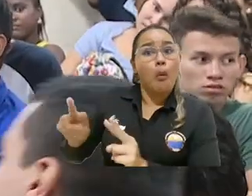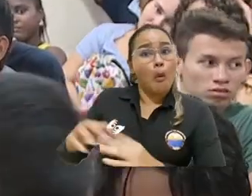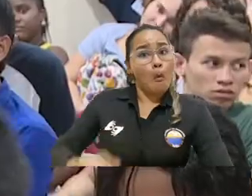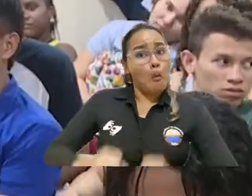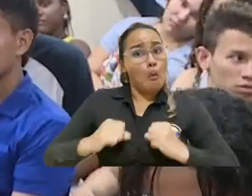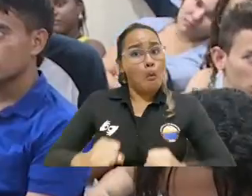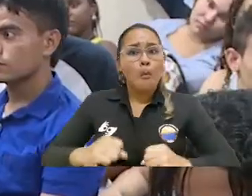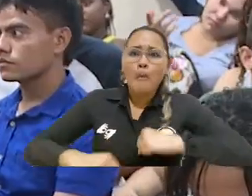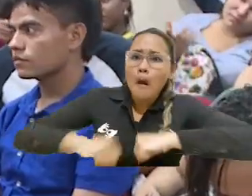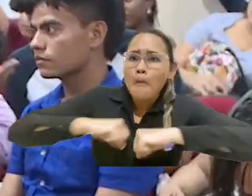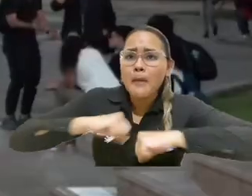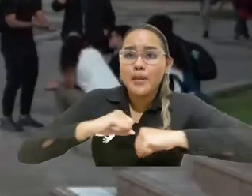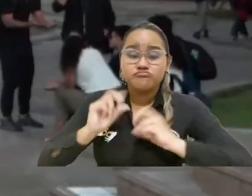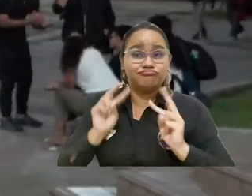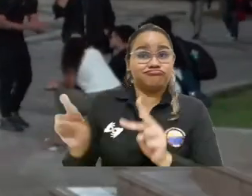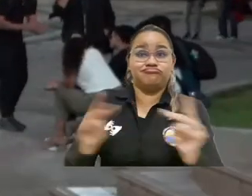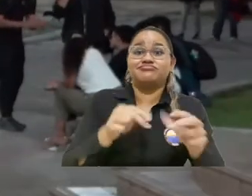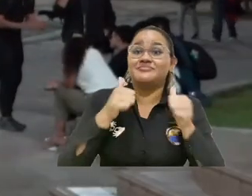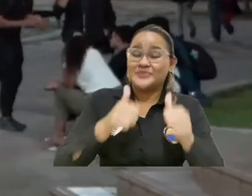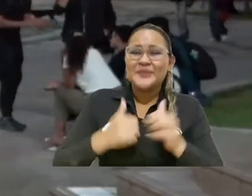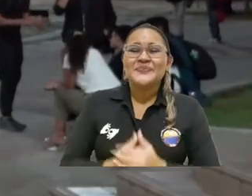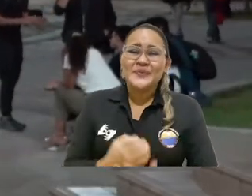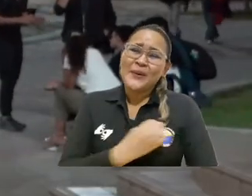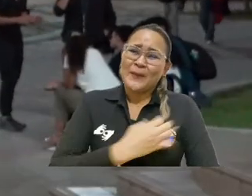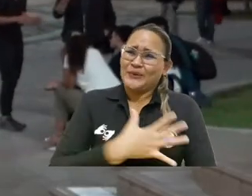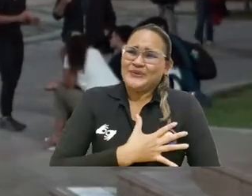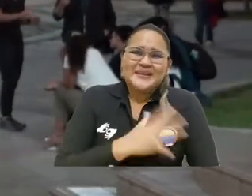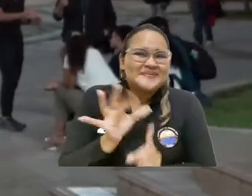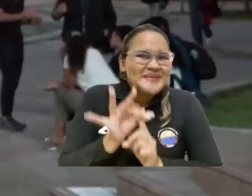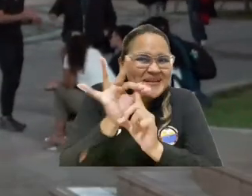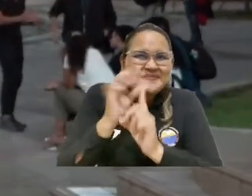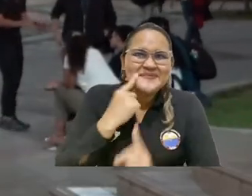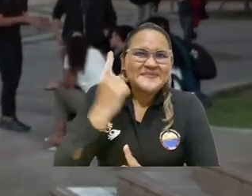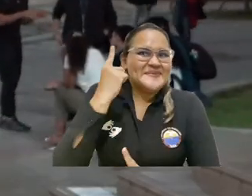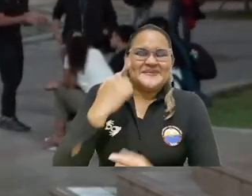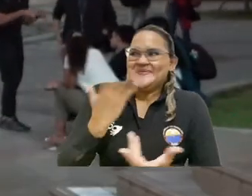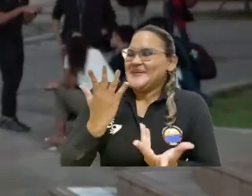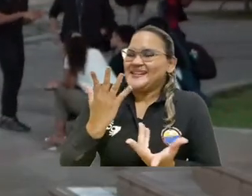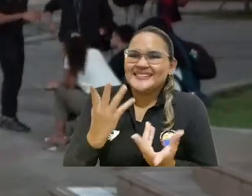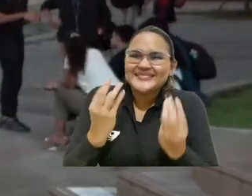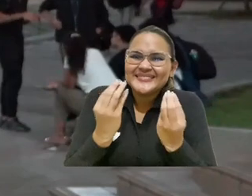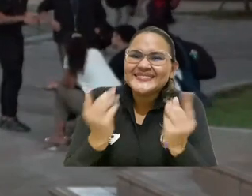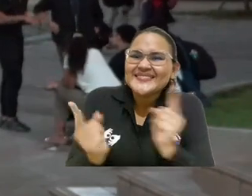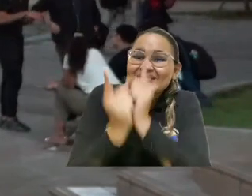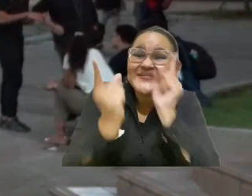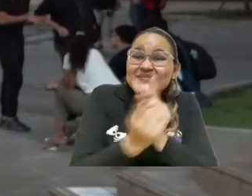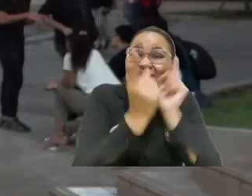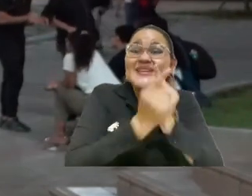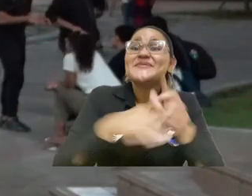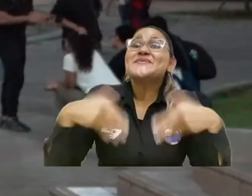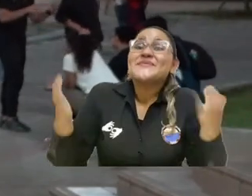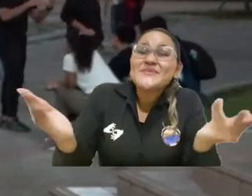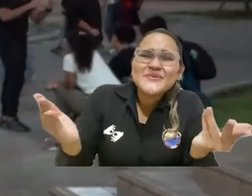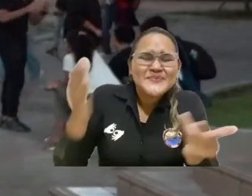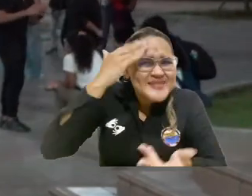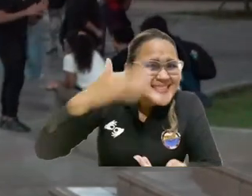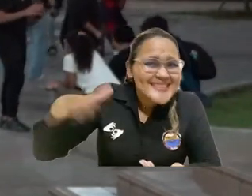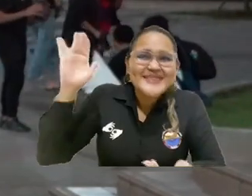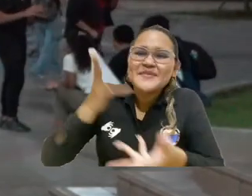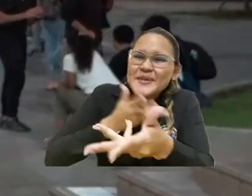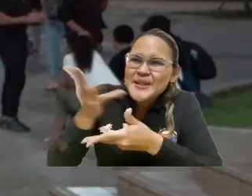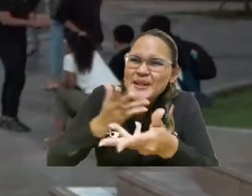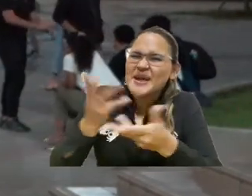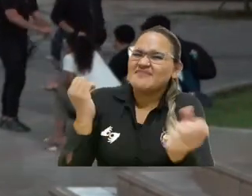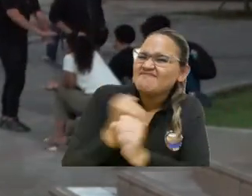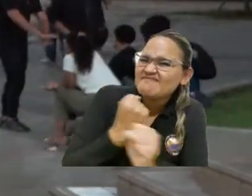ido posicionando. Fue una oportunidad única, primero para encontrarnos nuevamente como colegas, para dialogar acerca de nuestro mercado laboral, pero